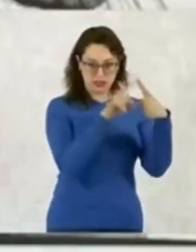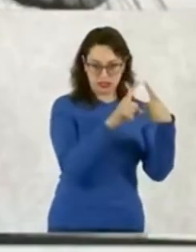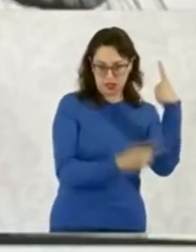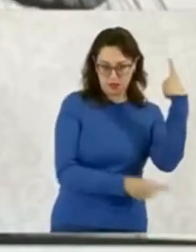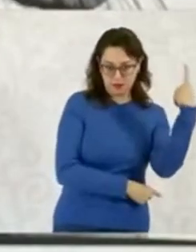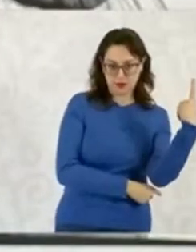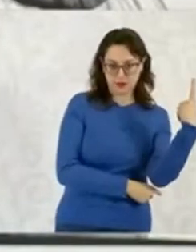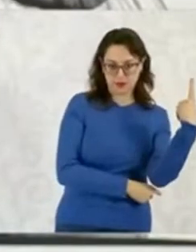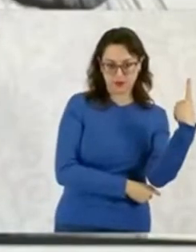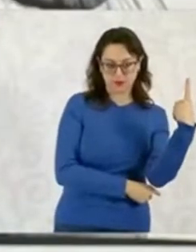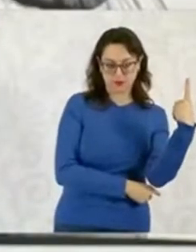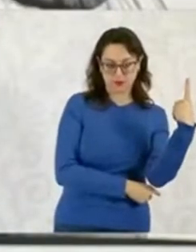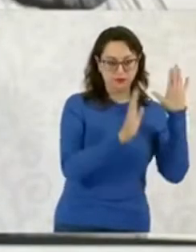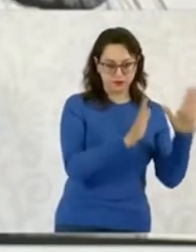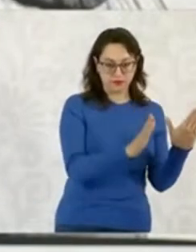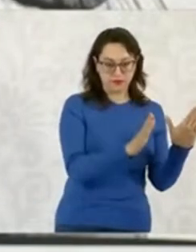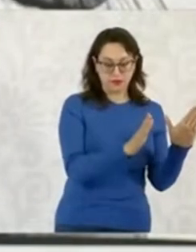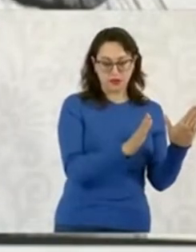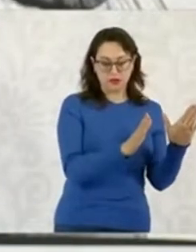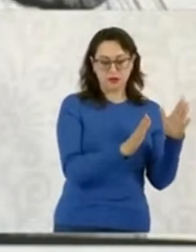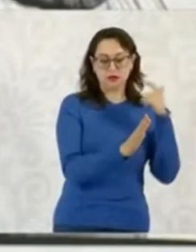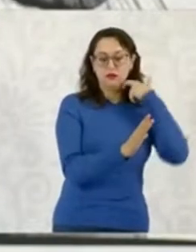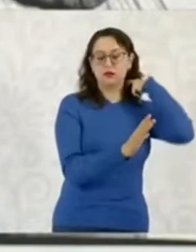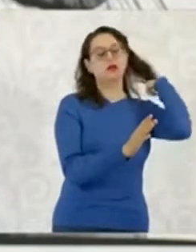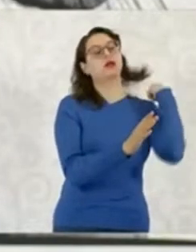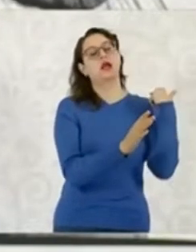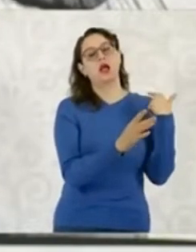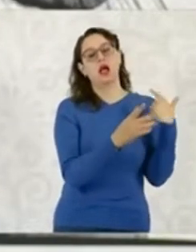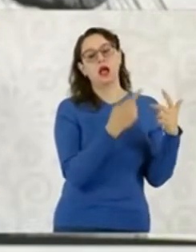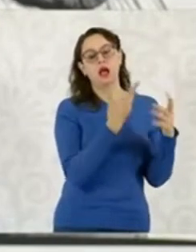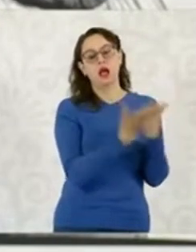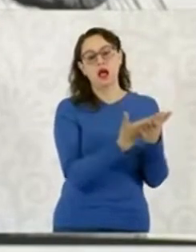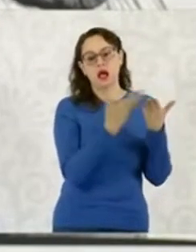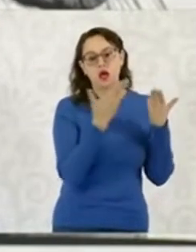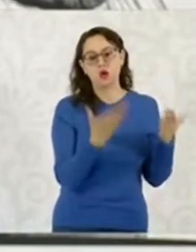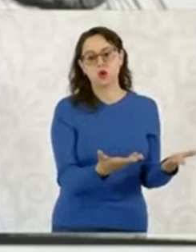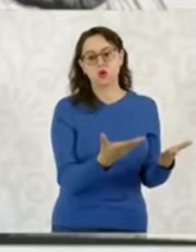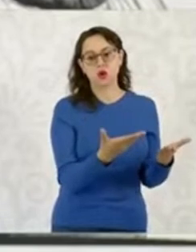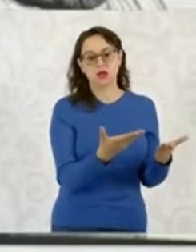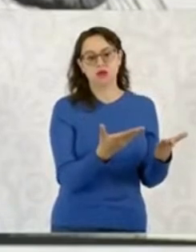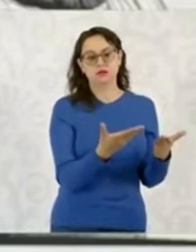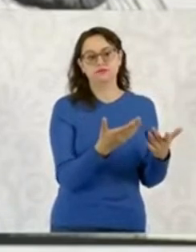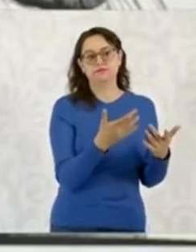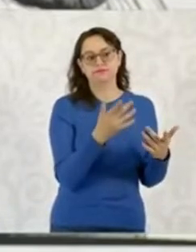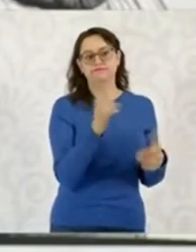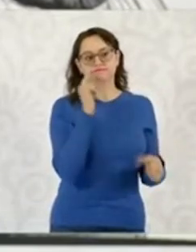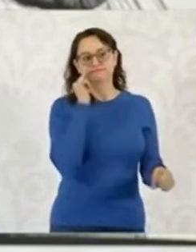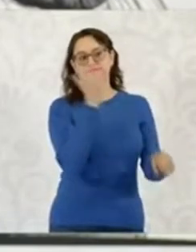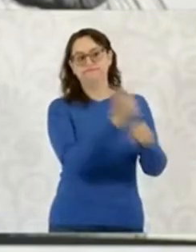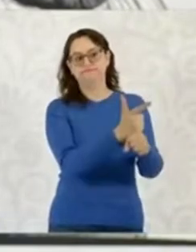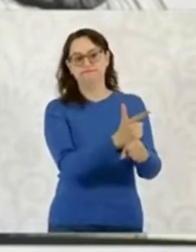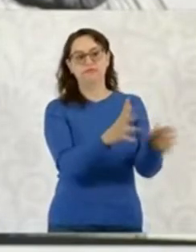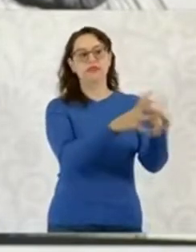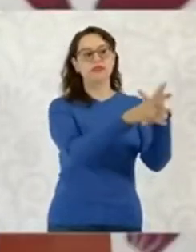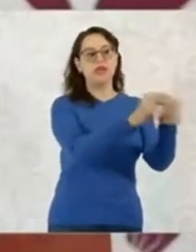está vinculado ahora a la desaparición porque es muy importante, principalmente a la delincuencia organizada.